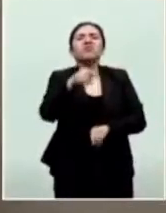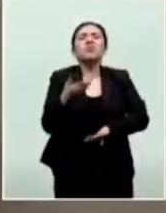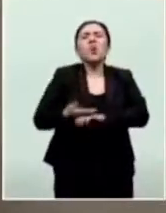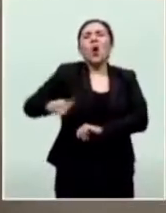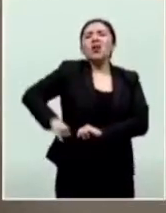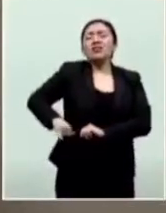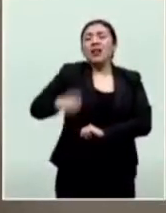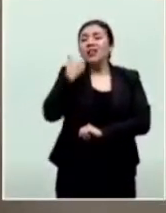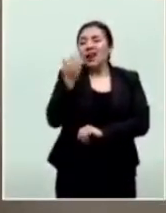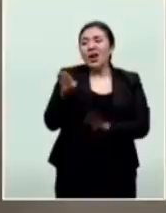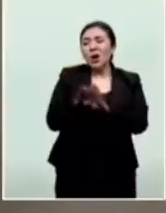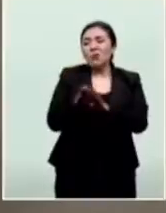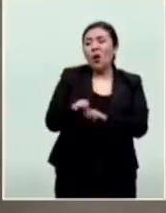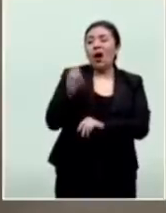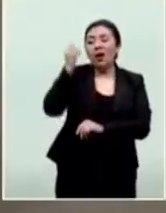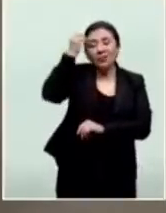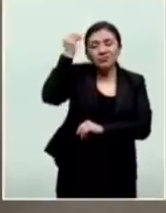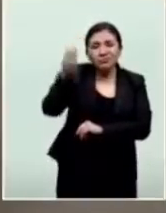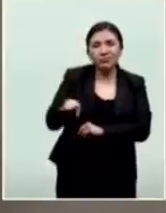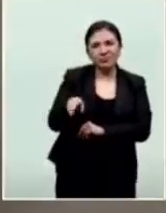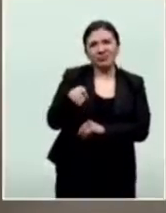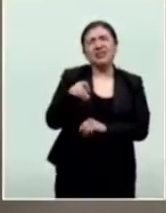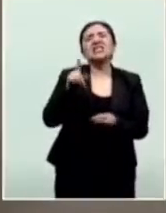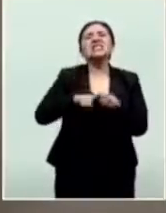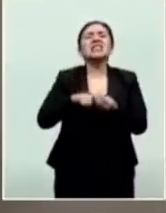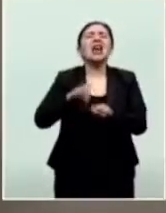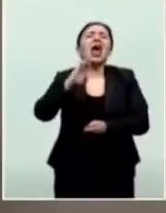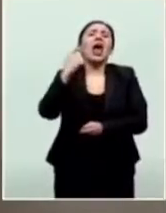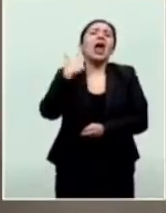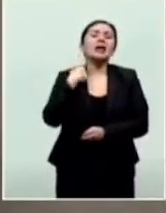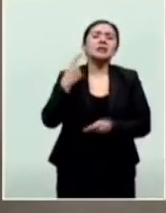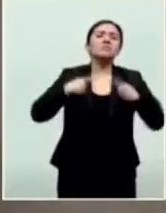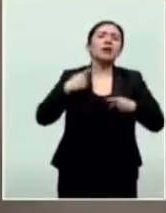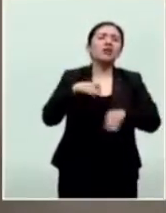interesada por funcionarios del pasado